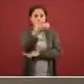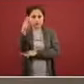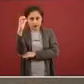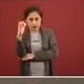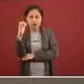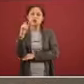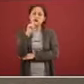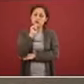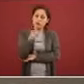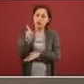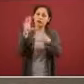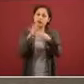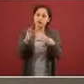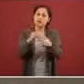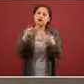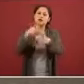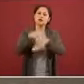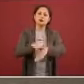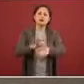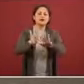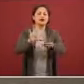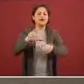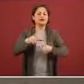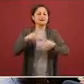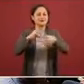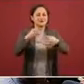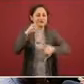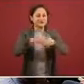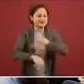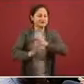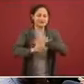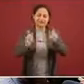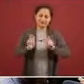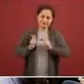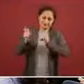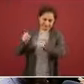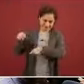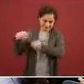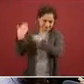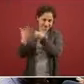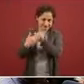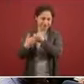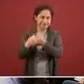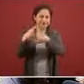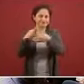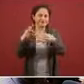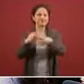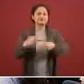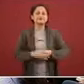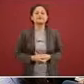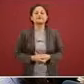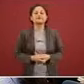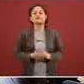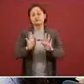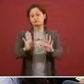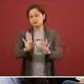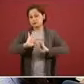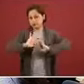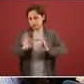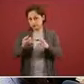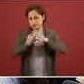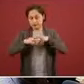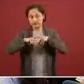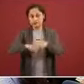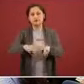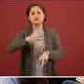y nos va a comentar, bueno, no me adelanto, ella nos va a comentar cosas muy buenas. Y vamos a empezar entonces. Hoy yo